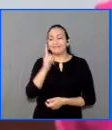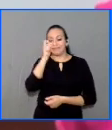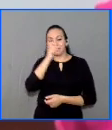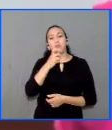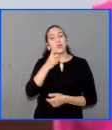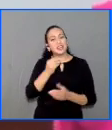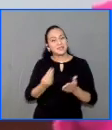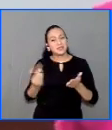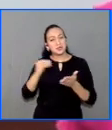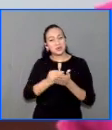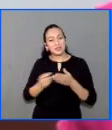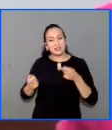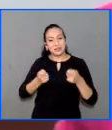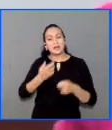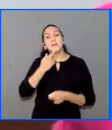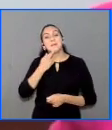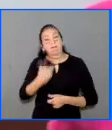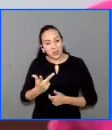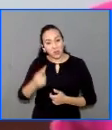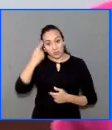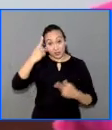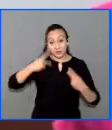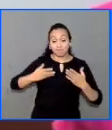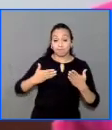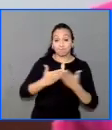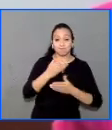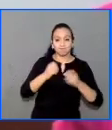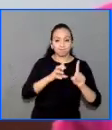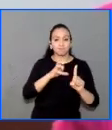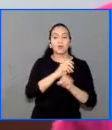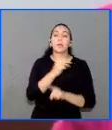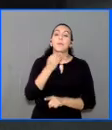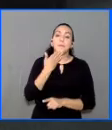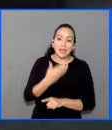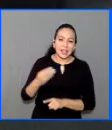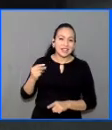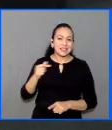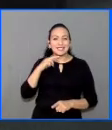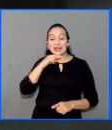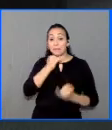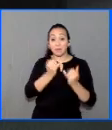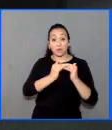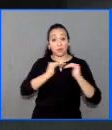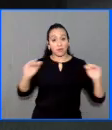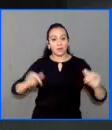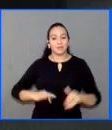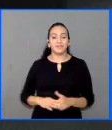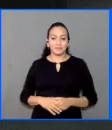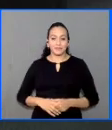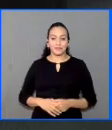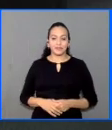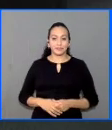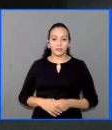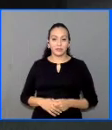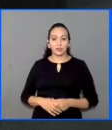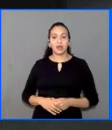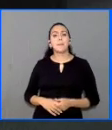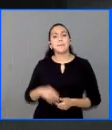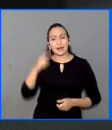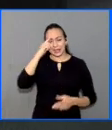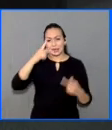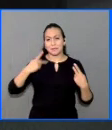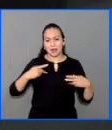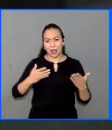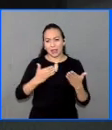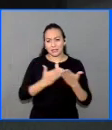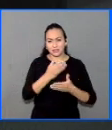que garanticen el acceso a una justicia ágil e imparcial. El Estado de Derecho,